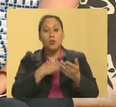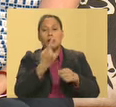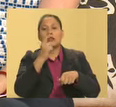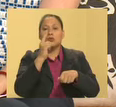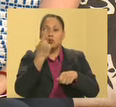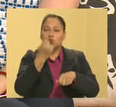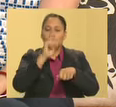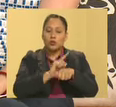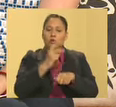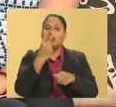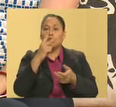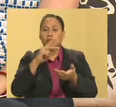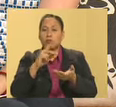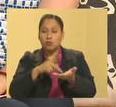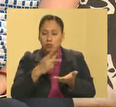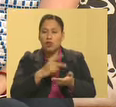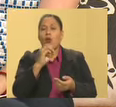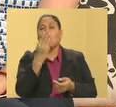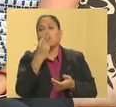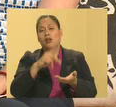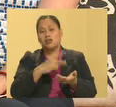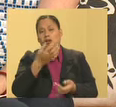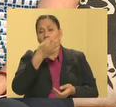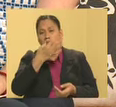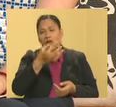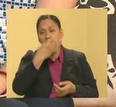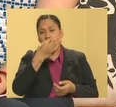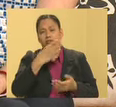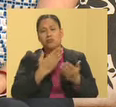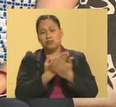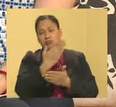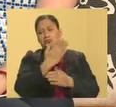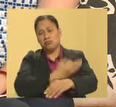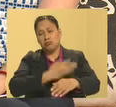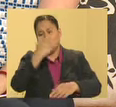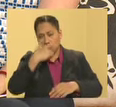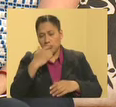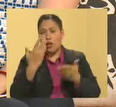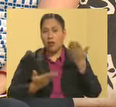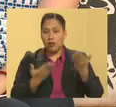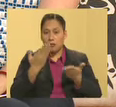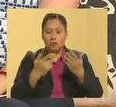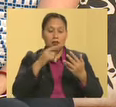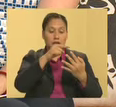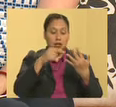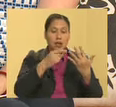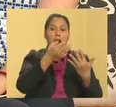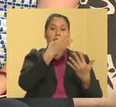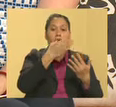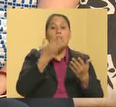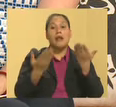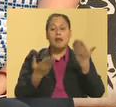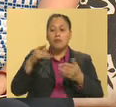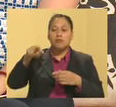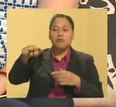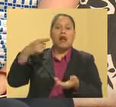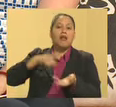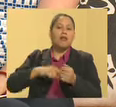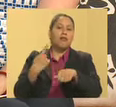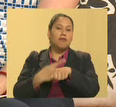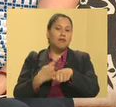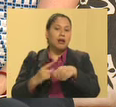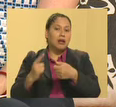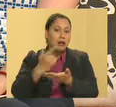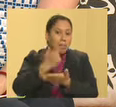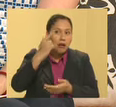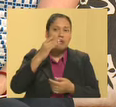veces al día o tres veces al día. Hay diferentes tipos de medicamento de acuerdo al tipo de crisis epiléptica. Hay algunas